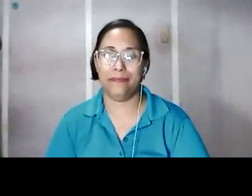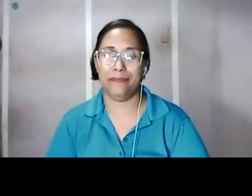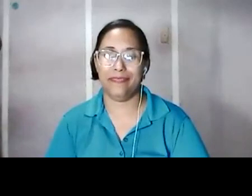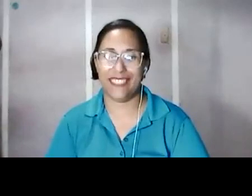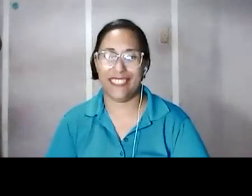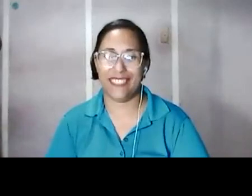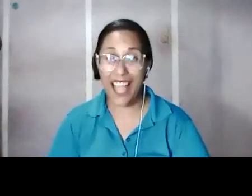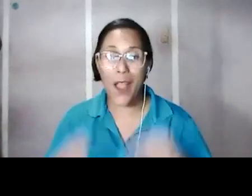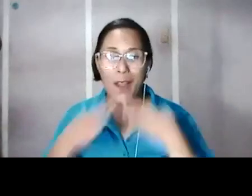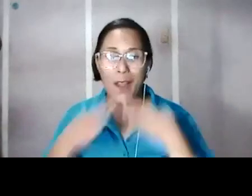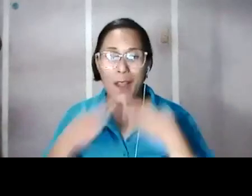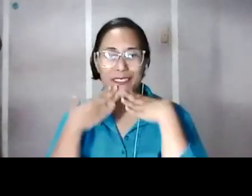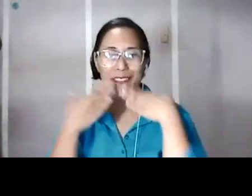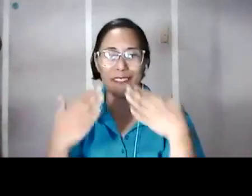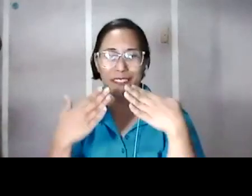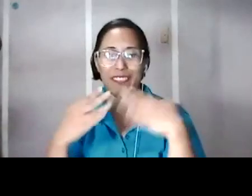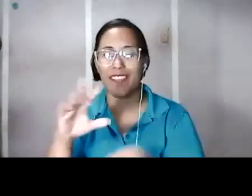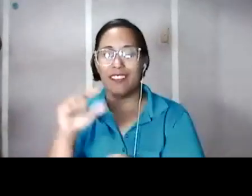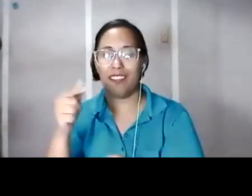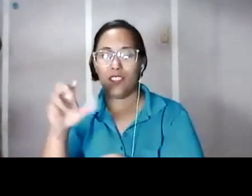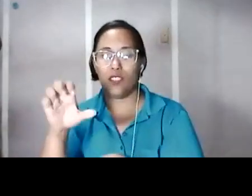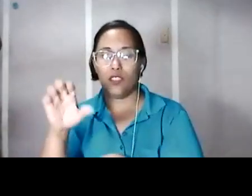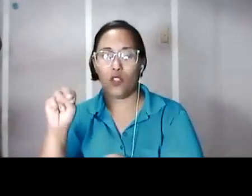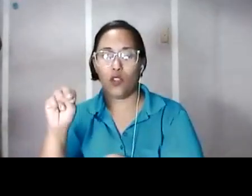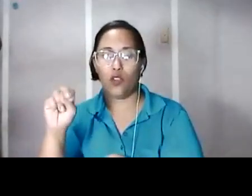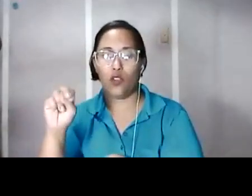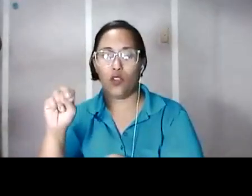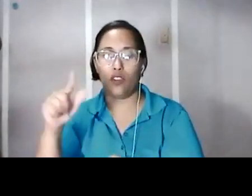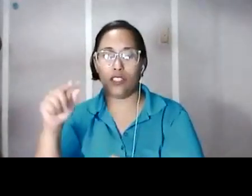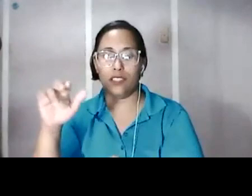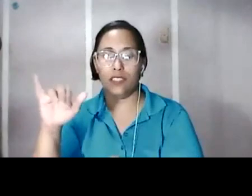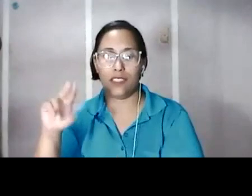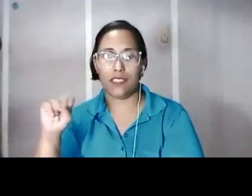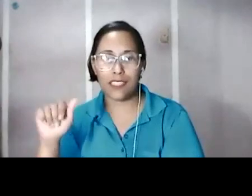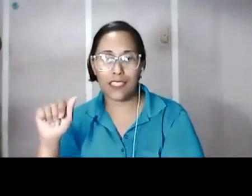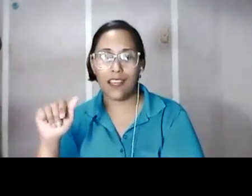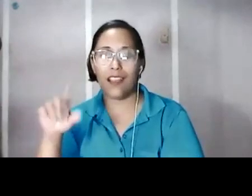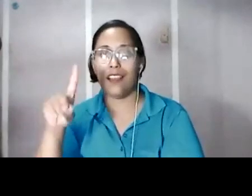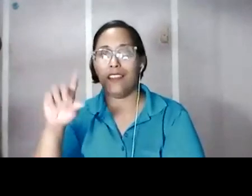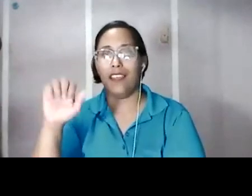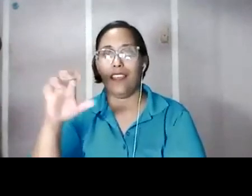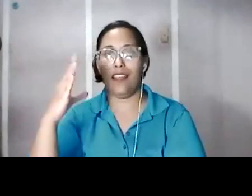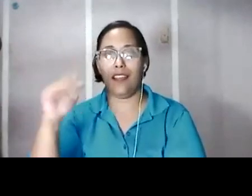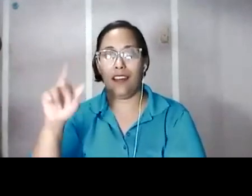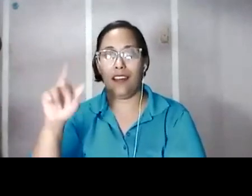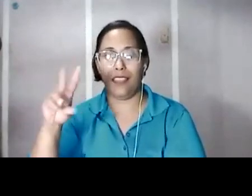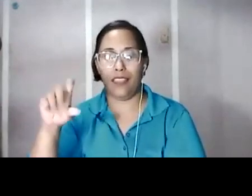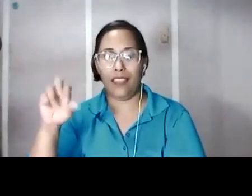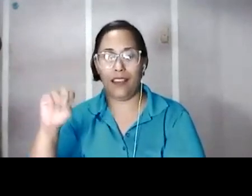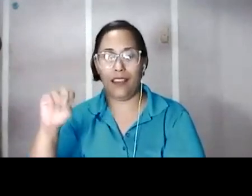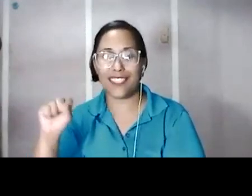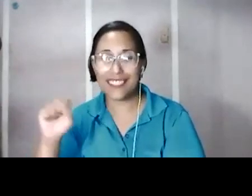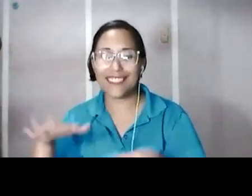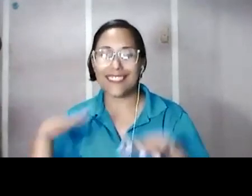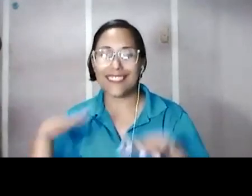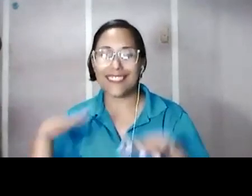Así que muchas gracias, Georgina. No veo el nombre. Sí, Georgina Georgina de Cárdenas. de Cárdenas. Muchas